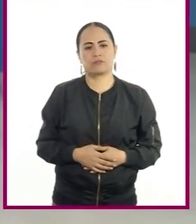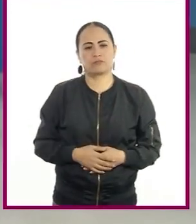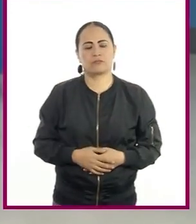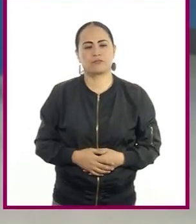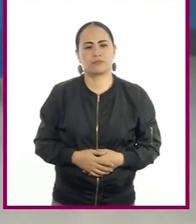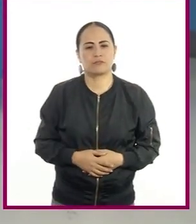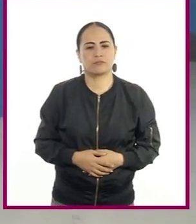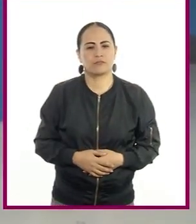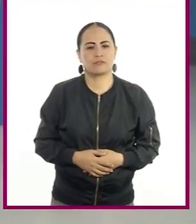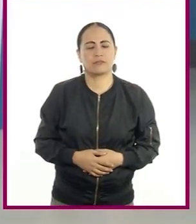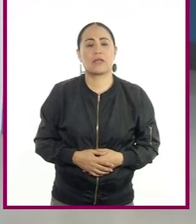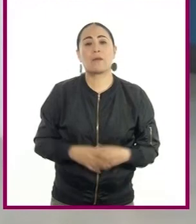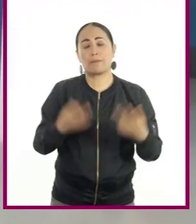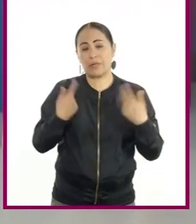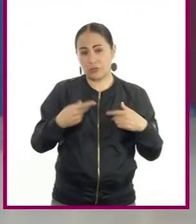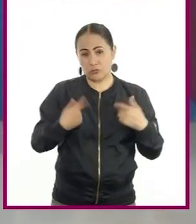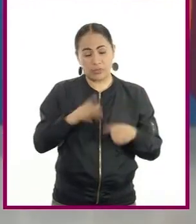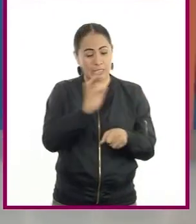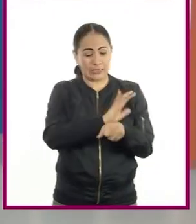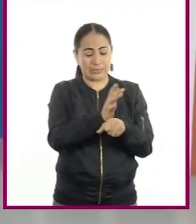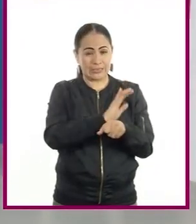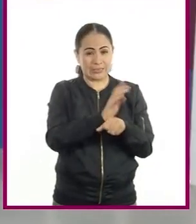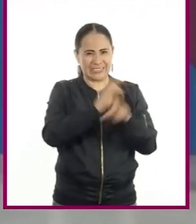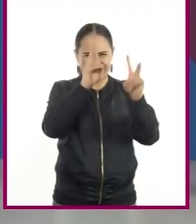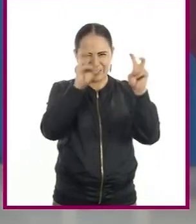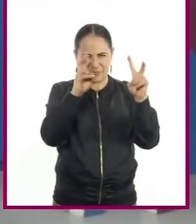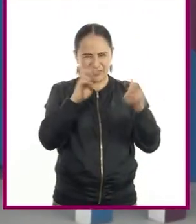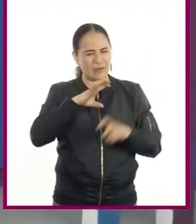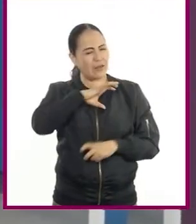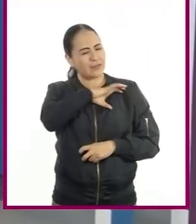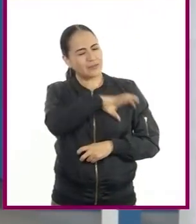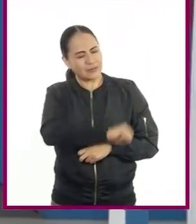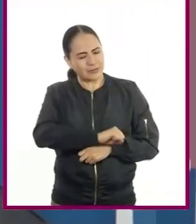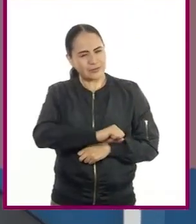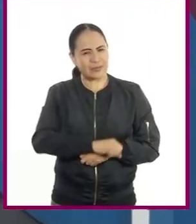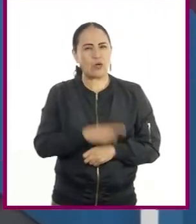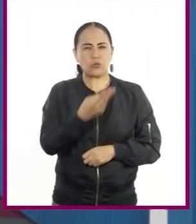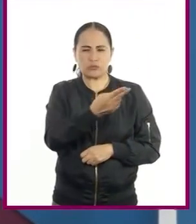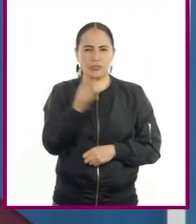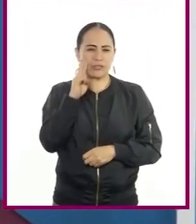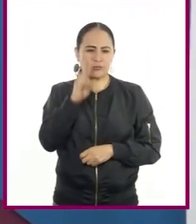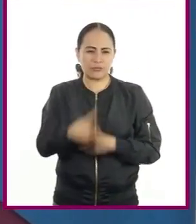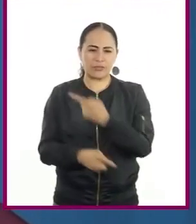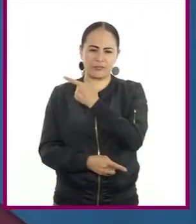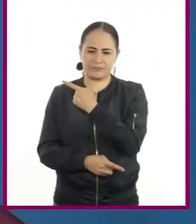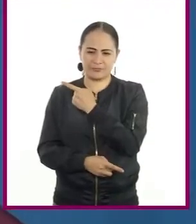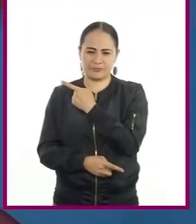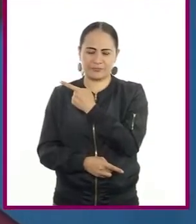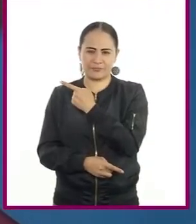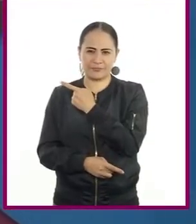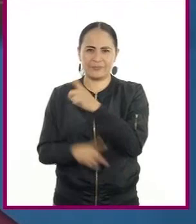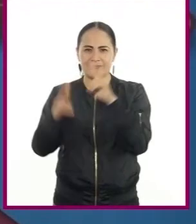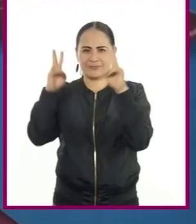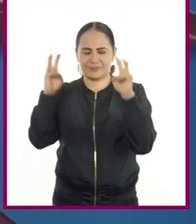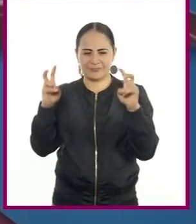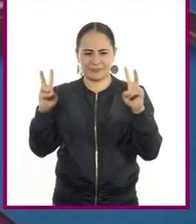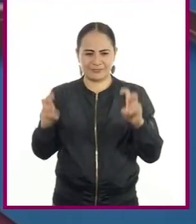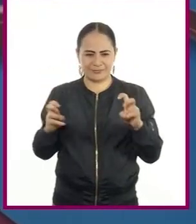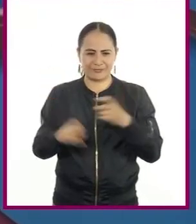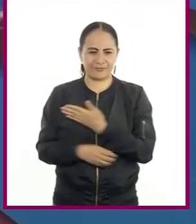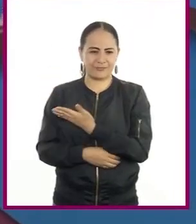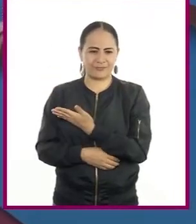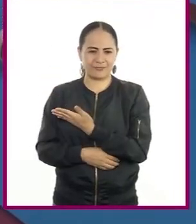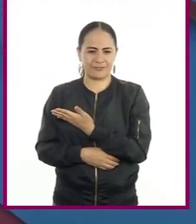Aquellos a quienes les gusta el cine y disfrutan de las películas clásicas pueden ver En el nombre del padre, del director